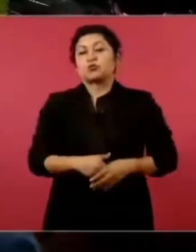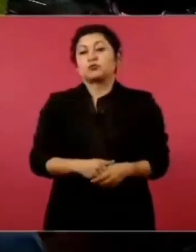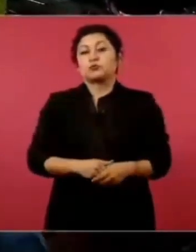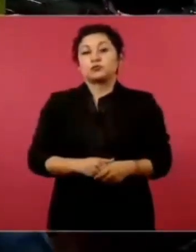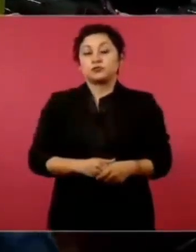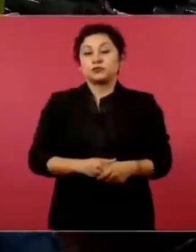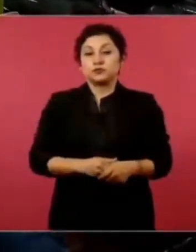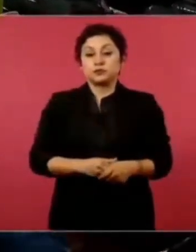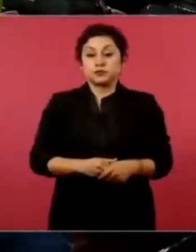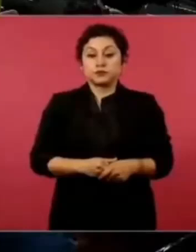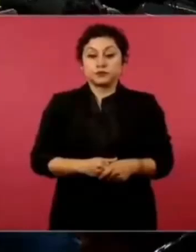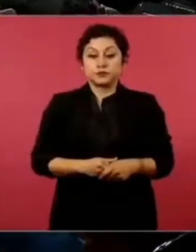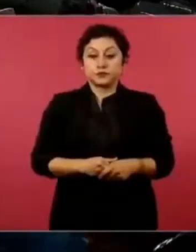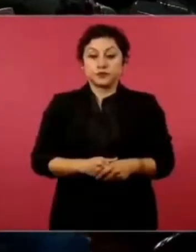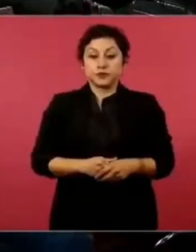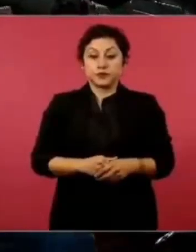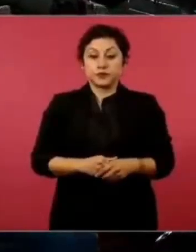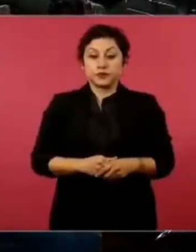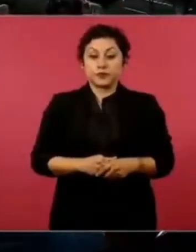Hay